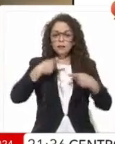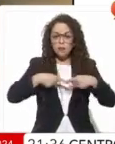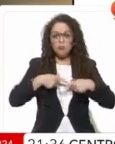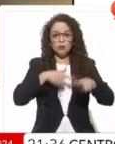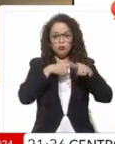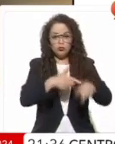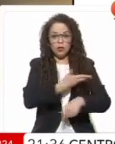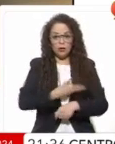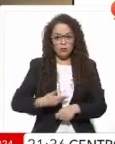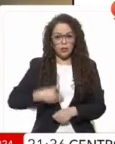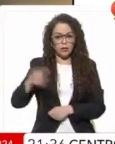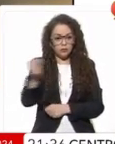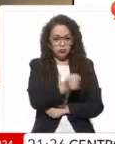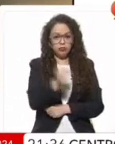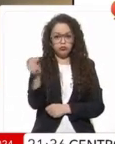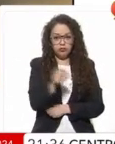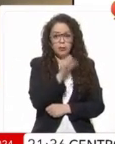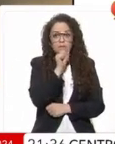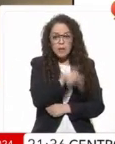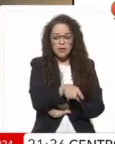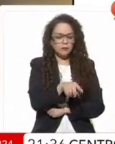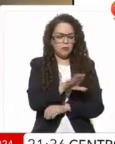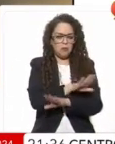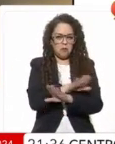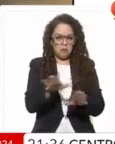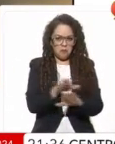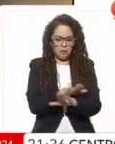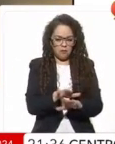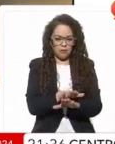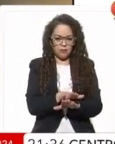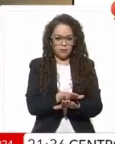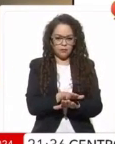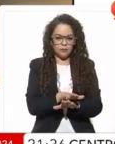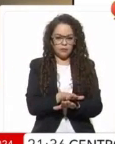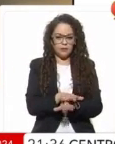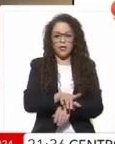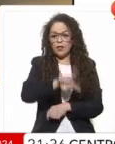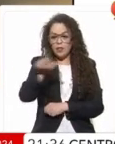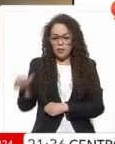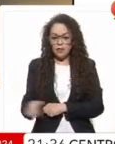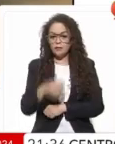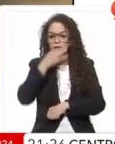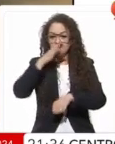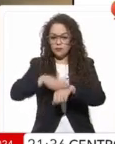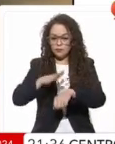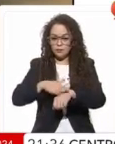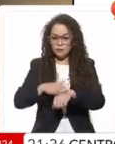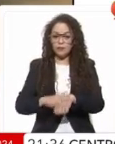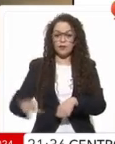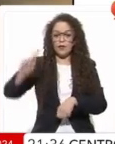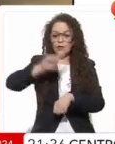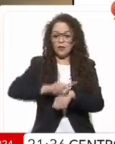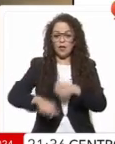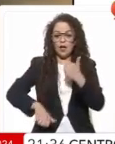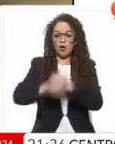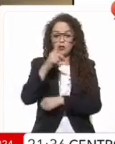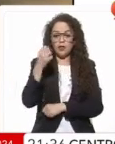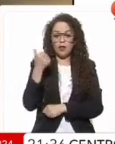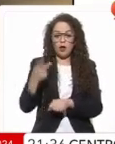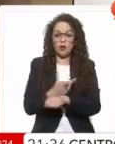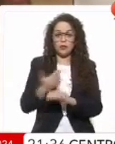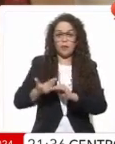esa base se hizo la convocatoria para elegir a la nueva dirigencia el 11 de agosto